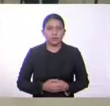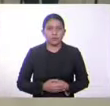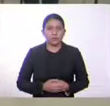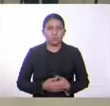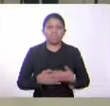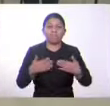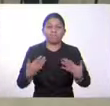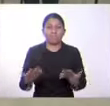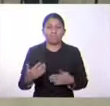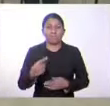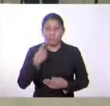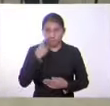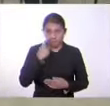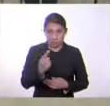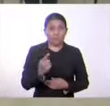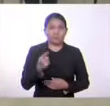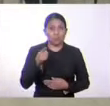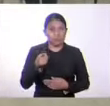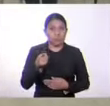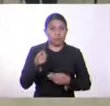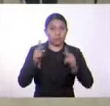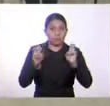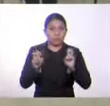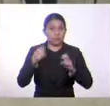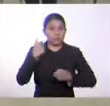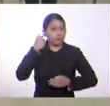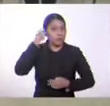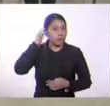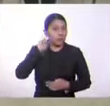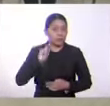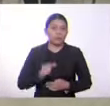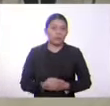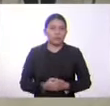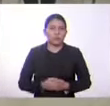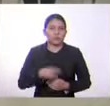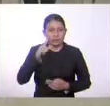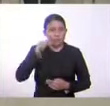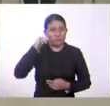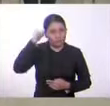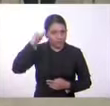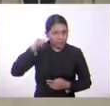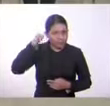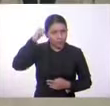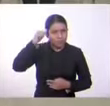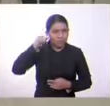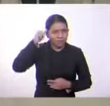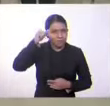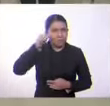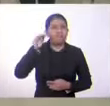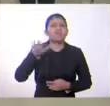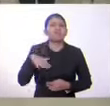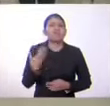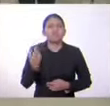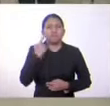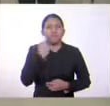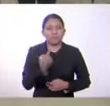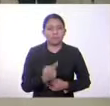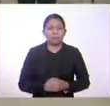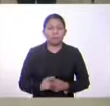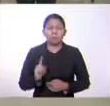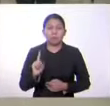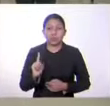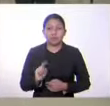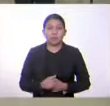Bueno, hemos visto el caso de Gabriel. Podemos analizar algunas situaciones que se dan en este caso, ¿verdad? En primer